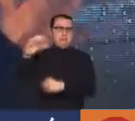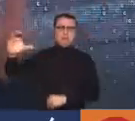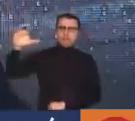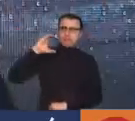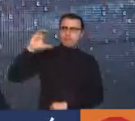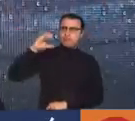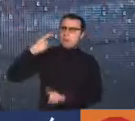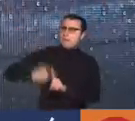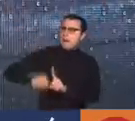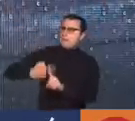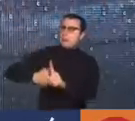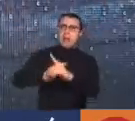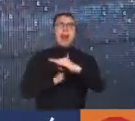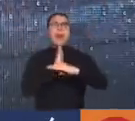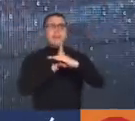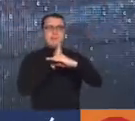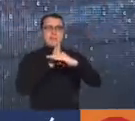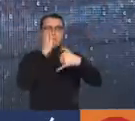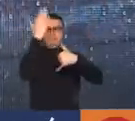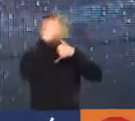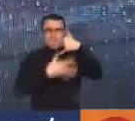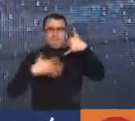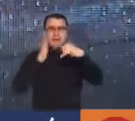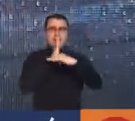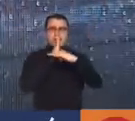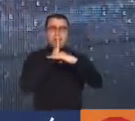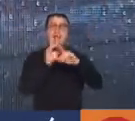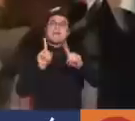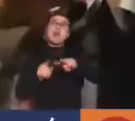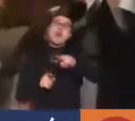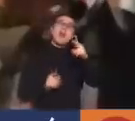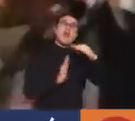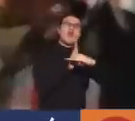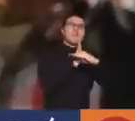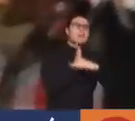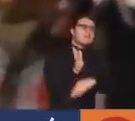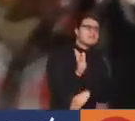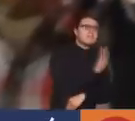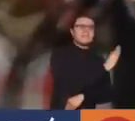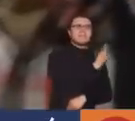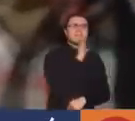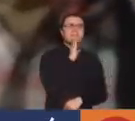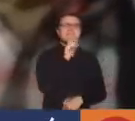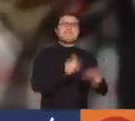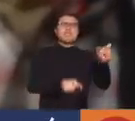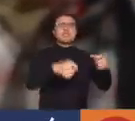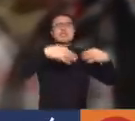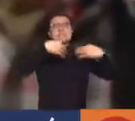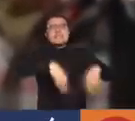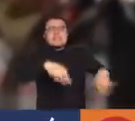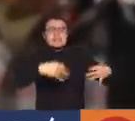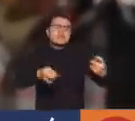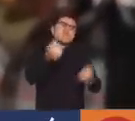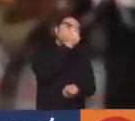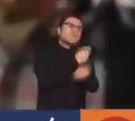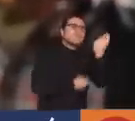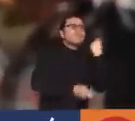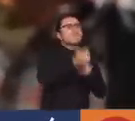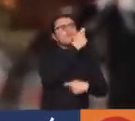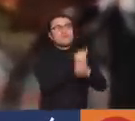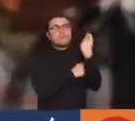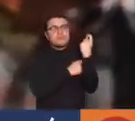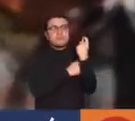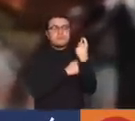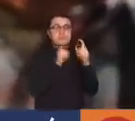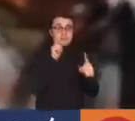colombiana. Pero la otra mitad de la economía colombiana es lo que nosotros llamamos la economía popular, que no es de